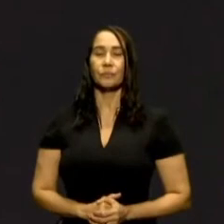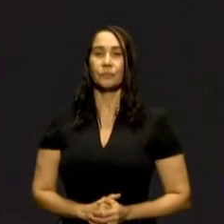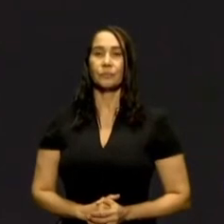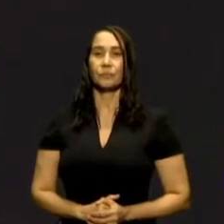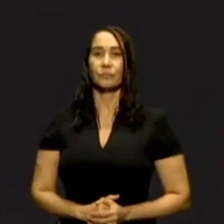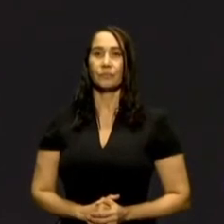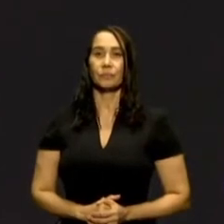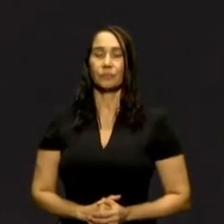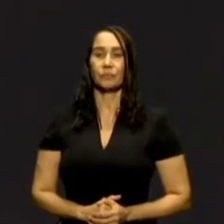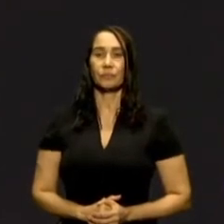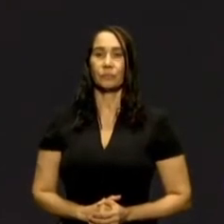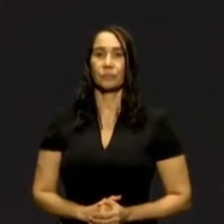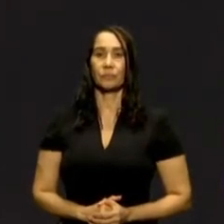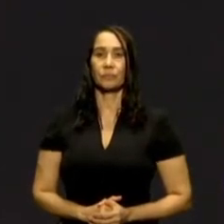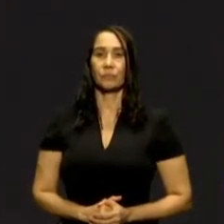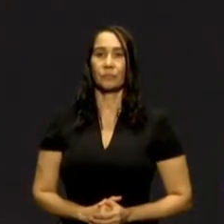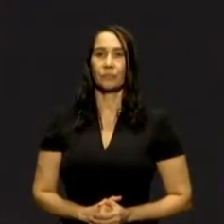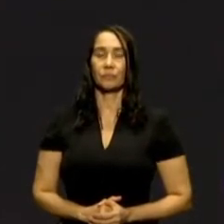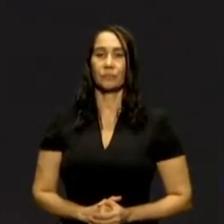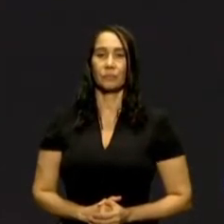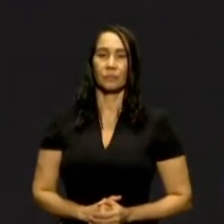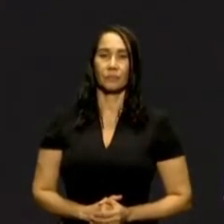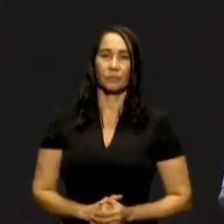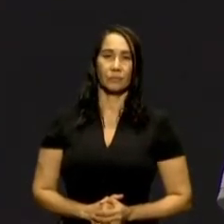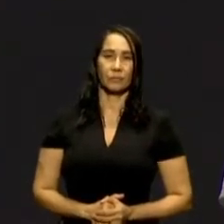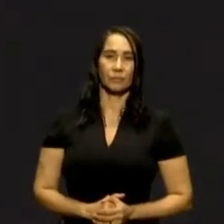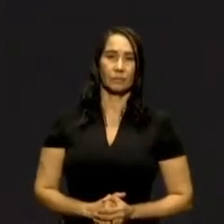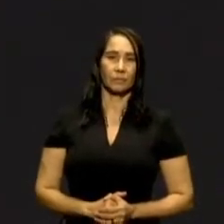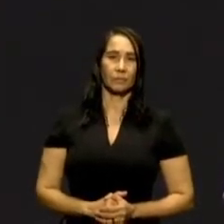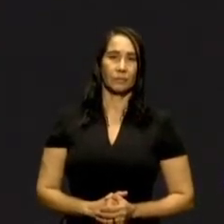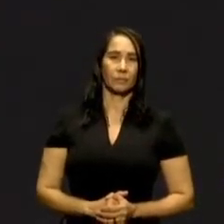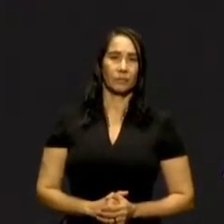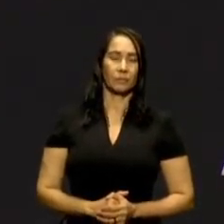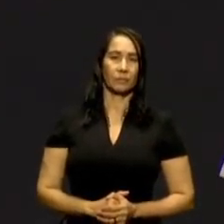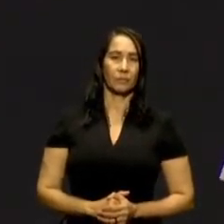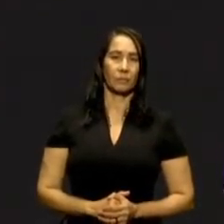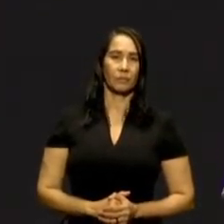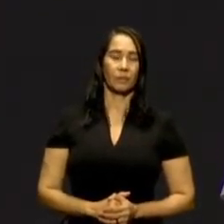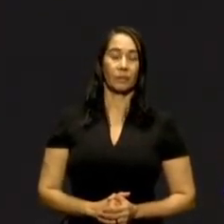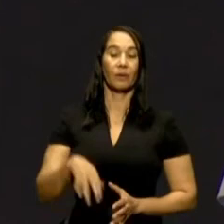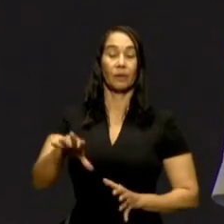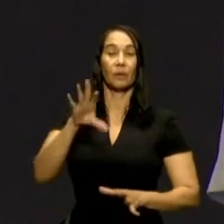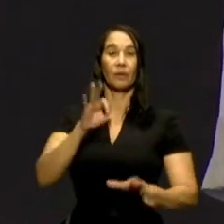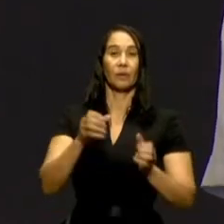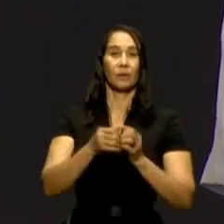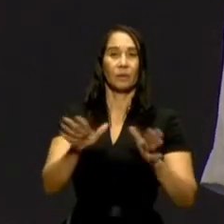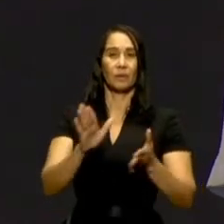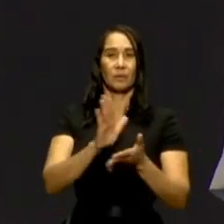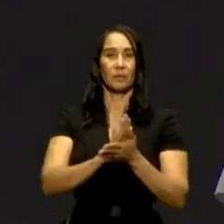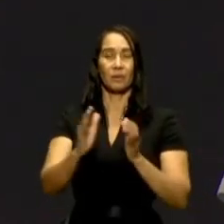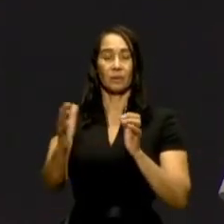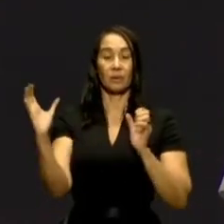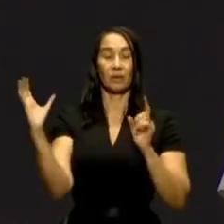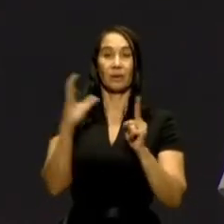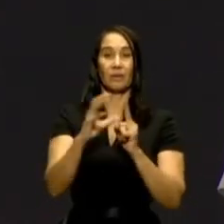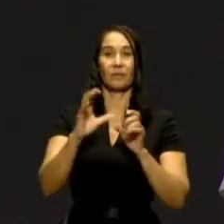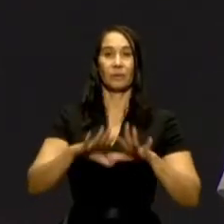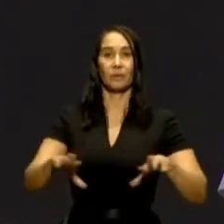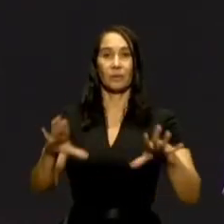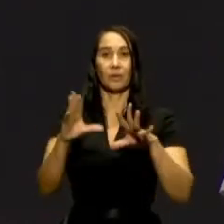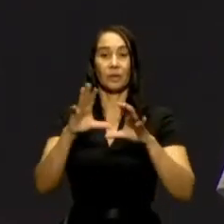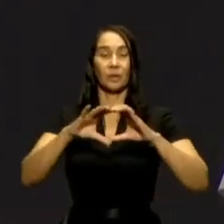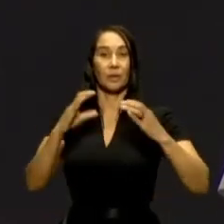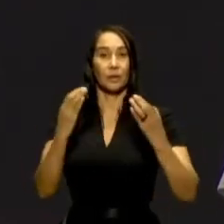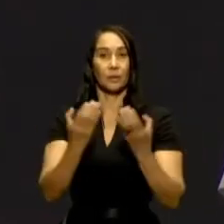y digitales. Asimismo, se evitó la amplia deserción estudiantil que afectó a gran parte del